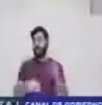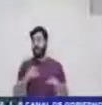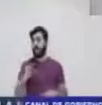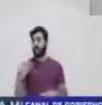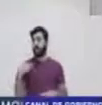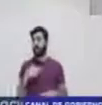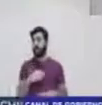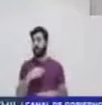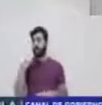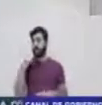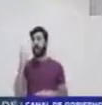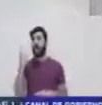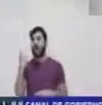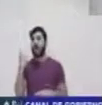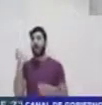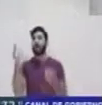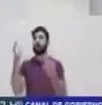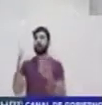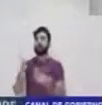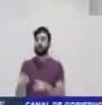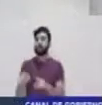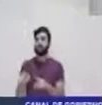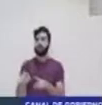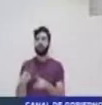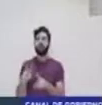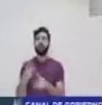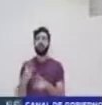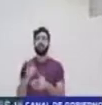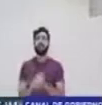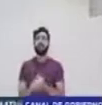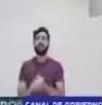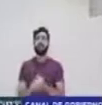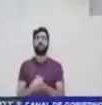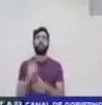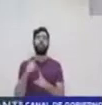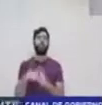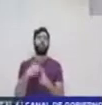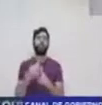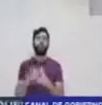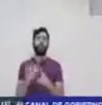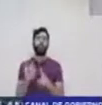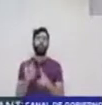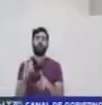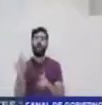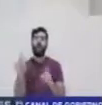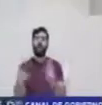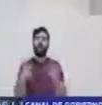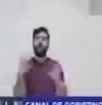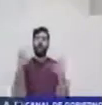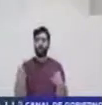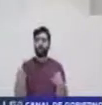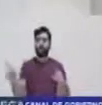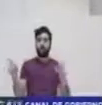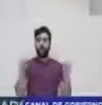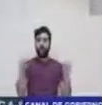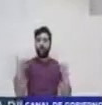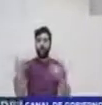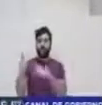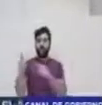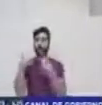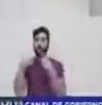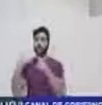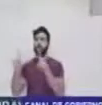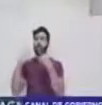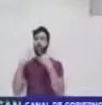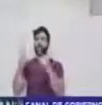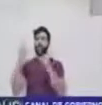escuchado muchos casos de que parejas de novios, ¿verdad? Cuando terminan, alguno de los dos despechados